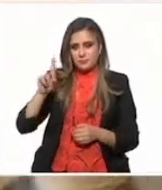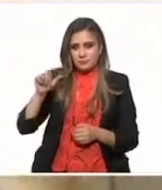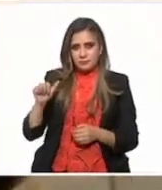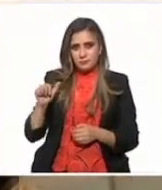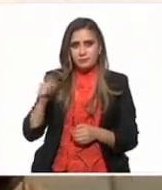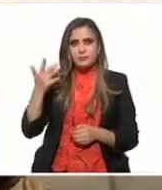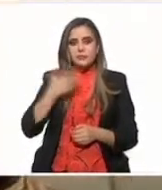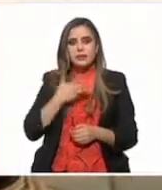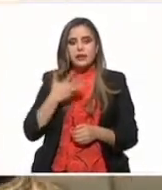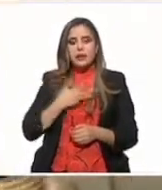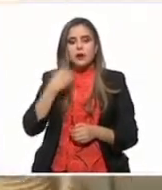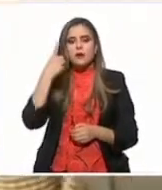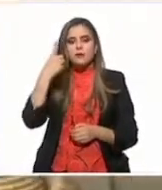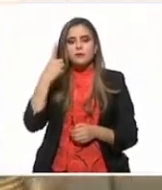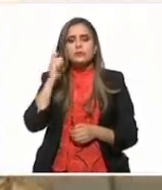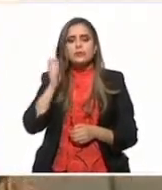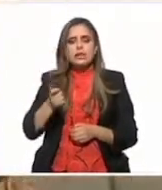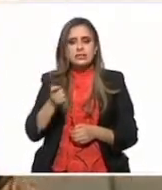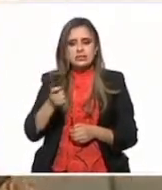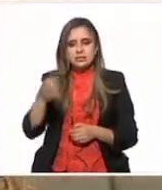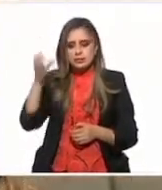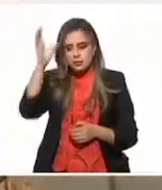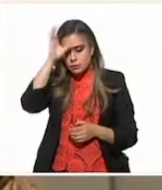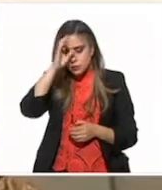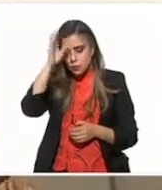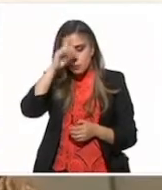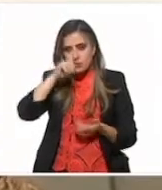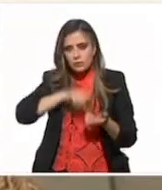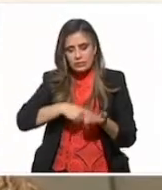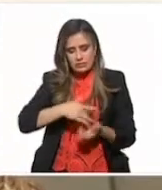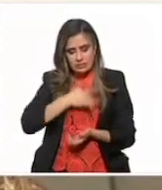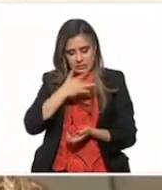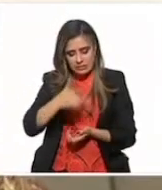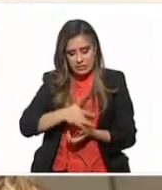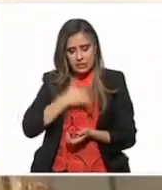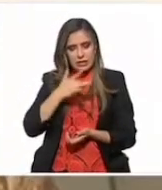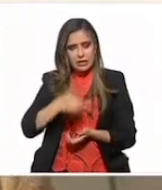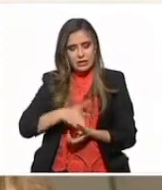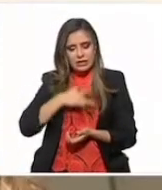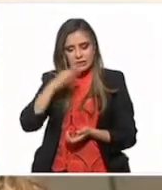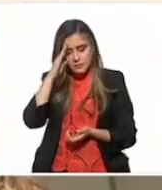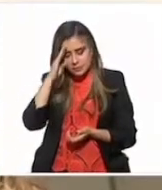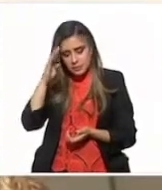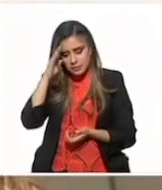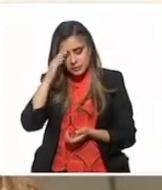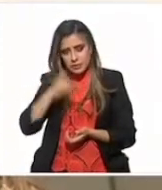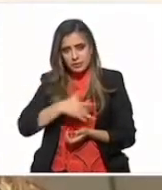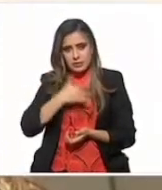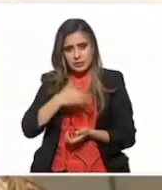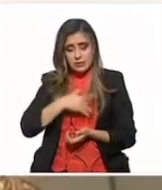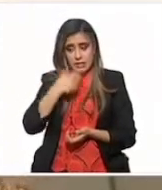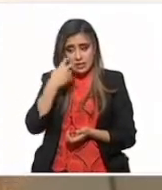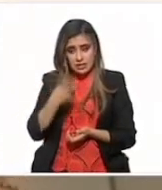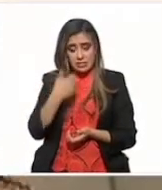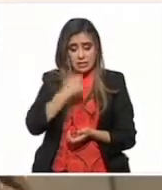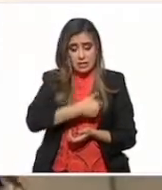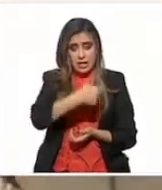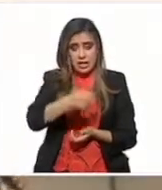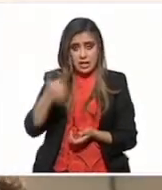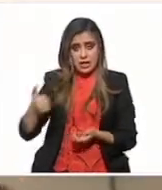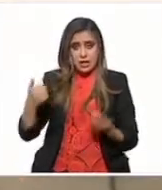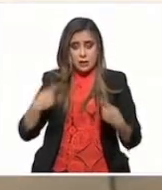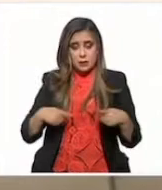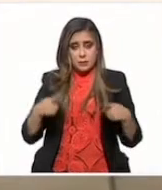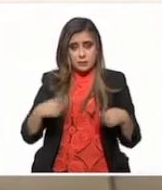awareness tenemos una consciencia en todo momento y a este awareness que tiene energía que